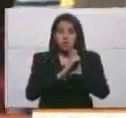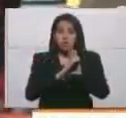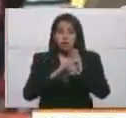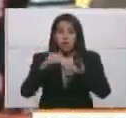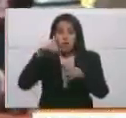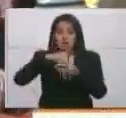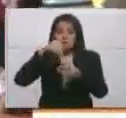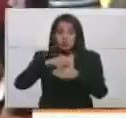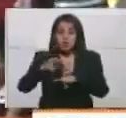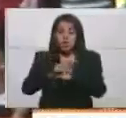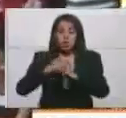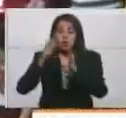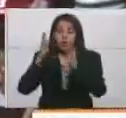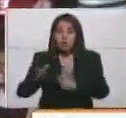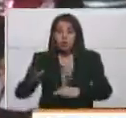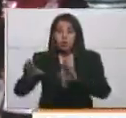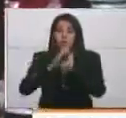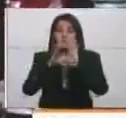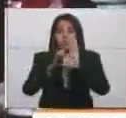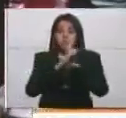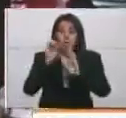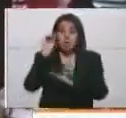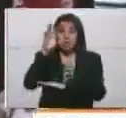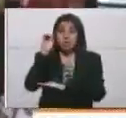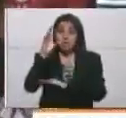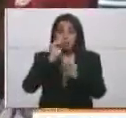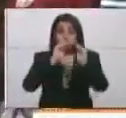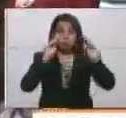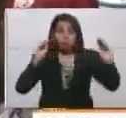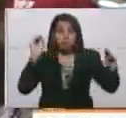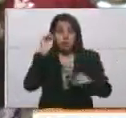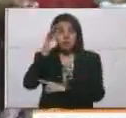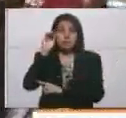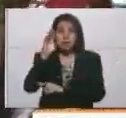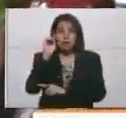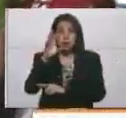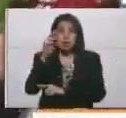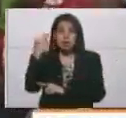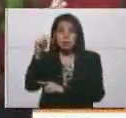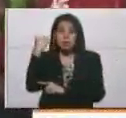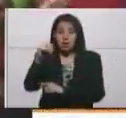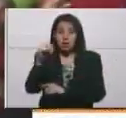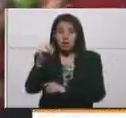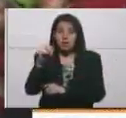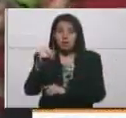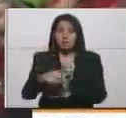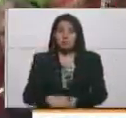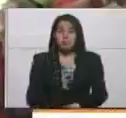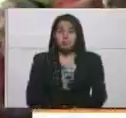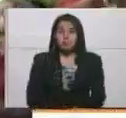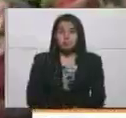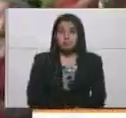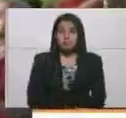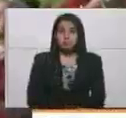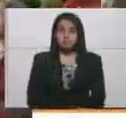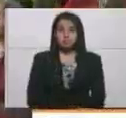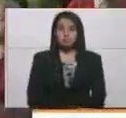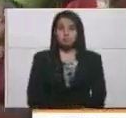gobernadores constituyentes que ha convocado la Asamblea Nacional.